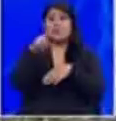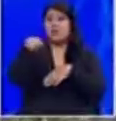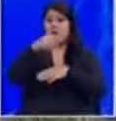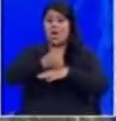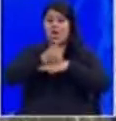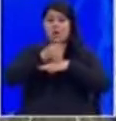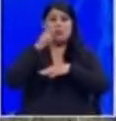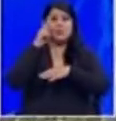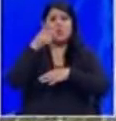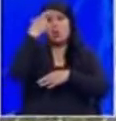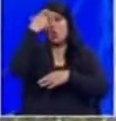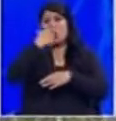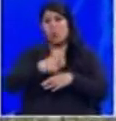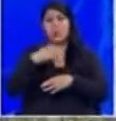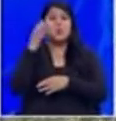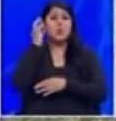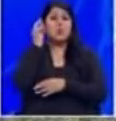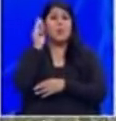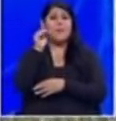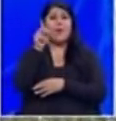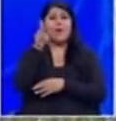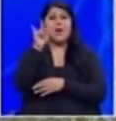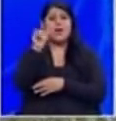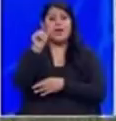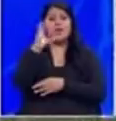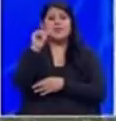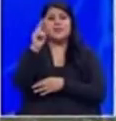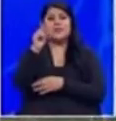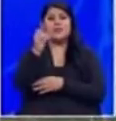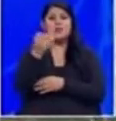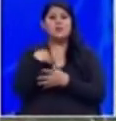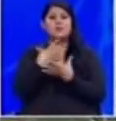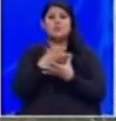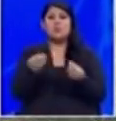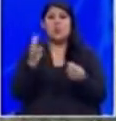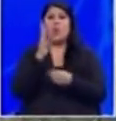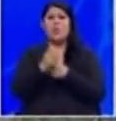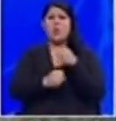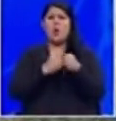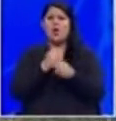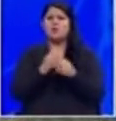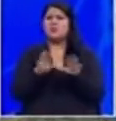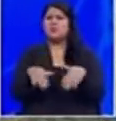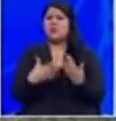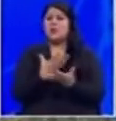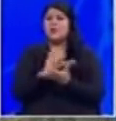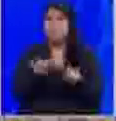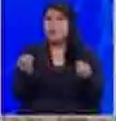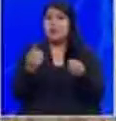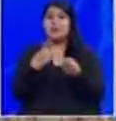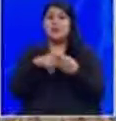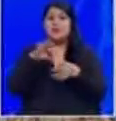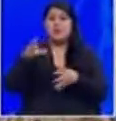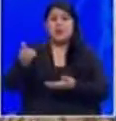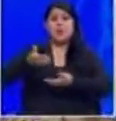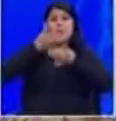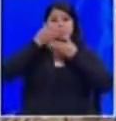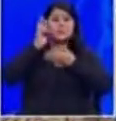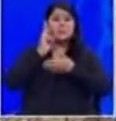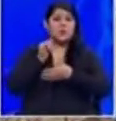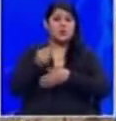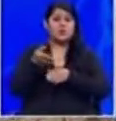encontraron los restos de la pequeña maría del cisne se desaparecida hace cuatro años el autor confeso del rapto violación y muerte de la menor